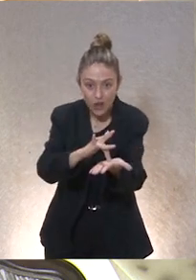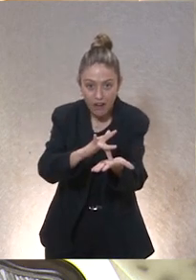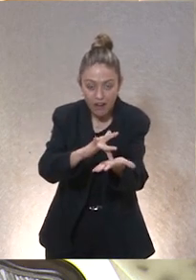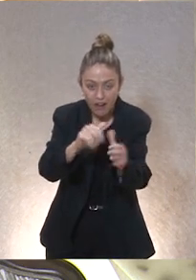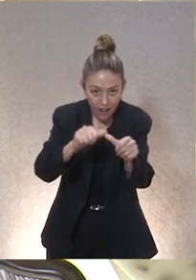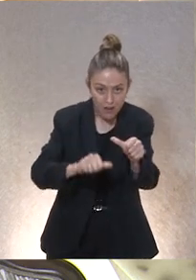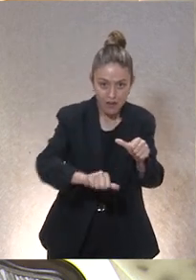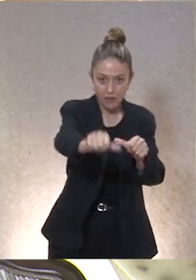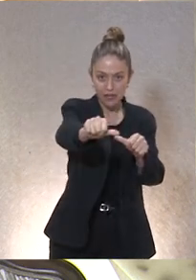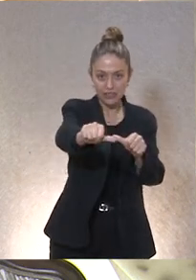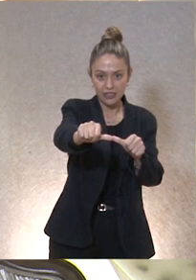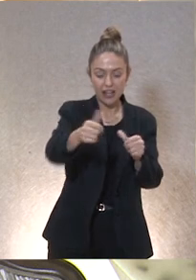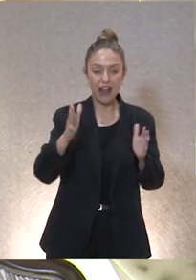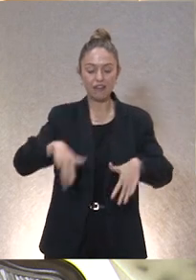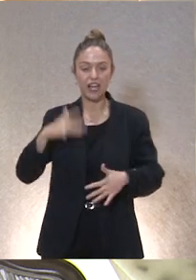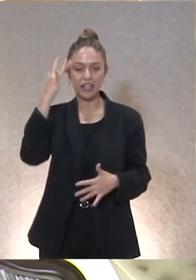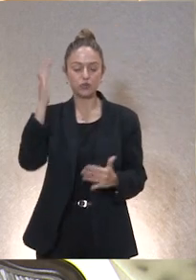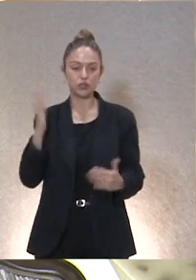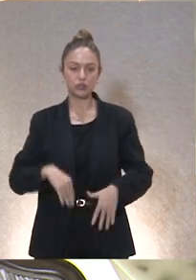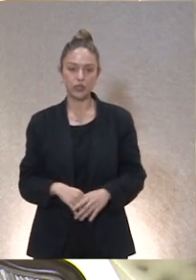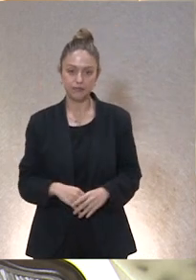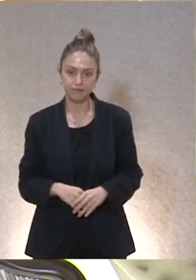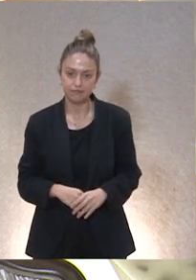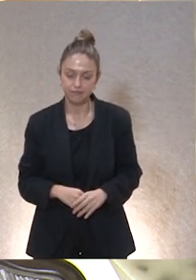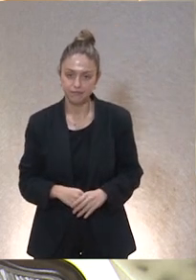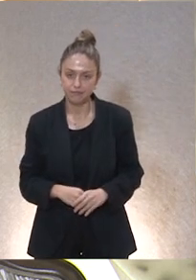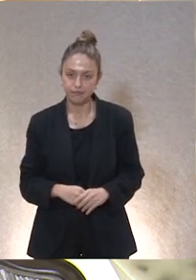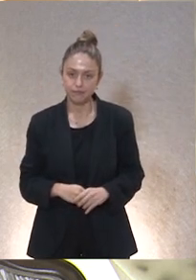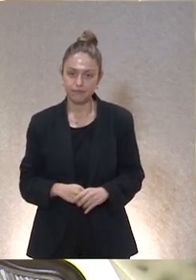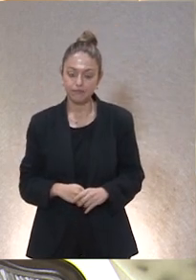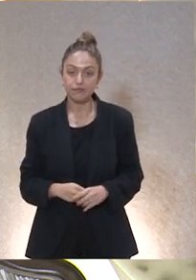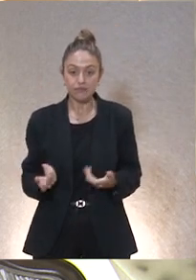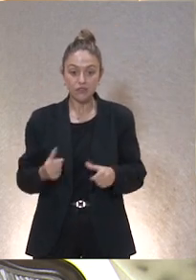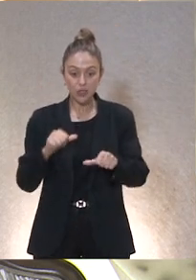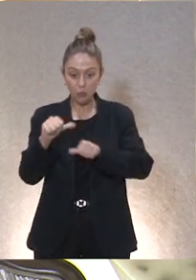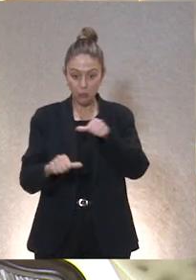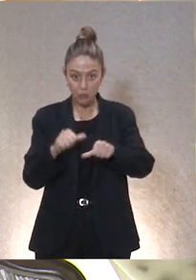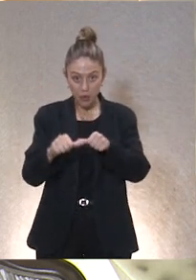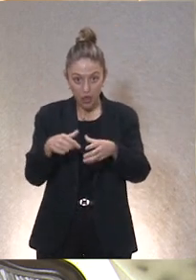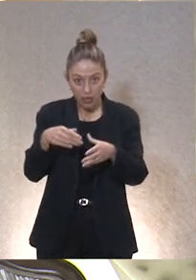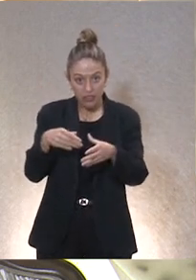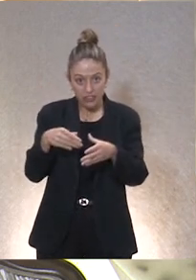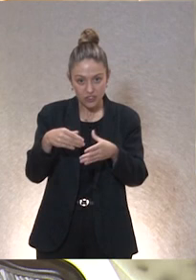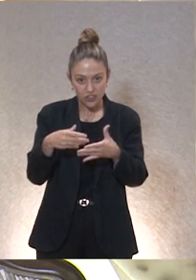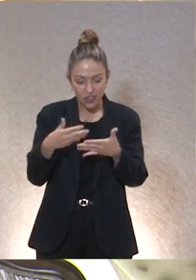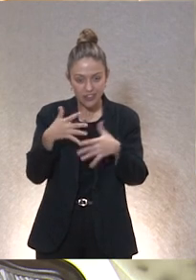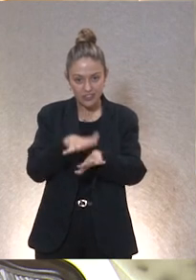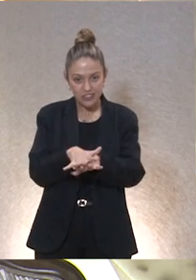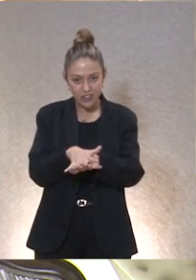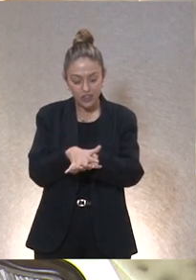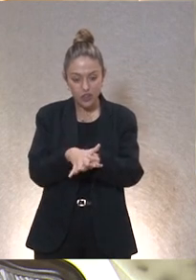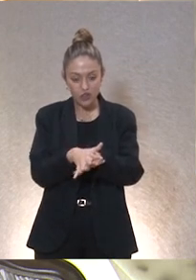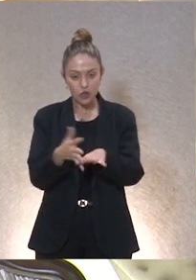arruinado todas sus ilusiones y ese proceso de inserción yo lo he discutido con algunos